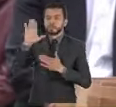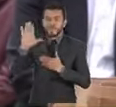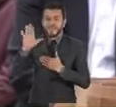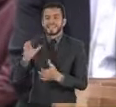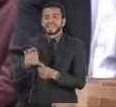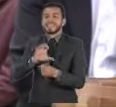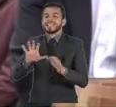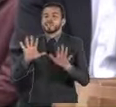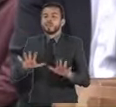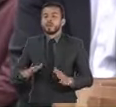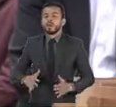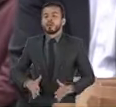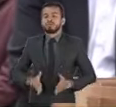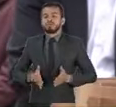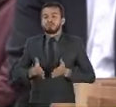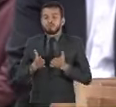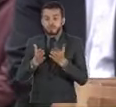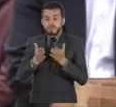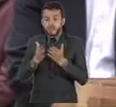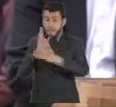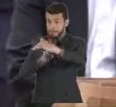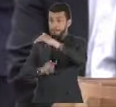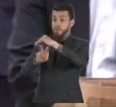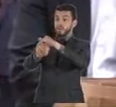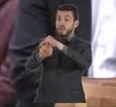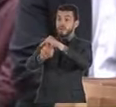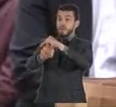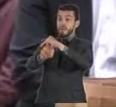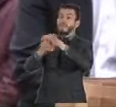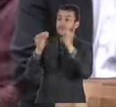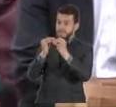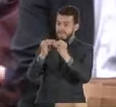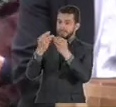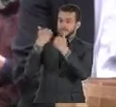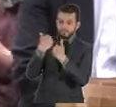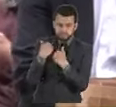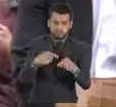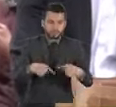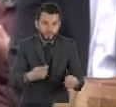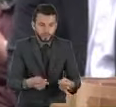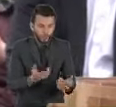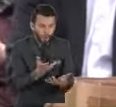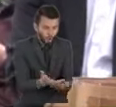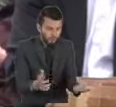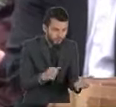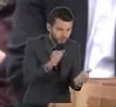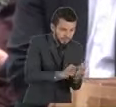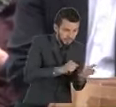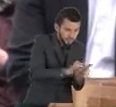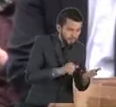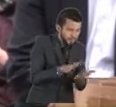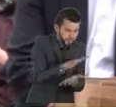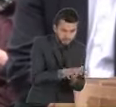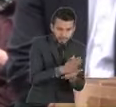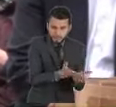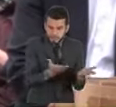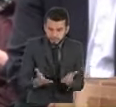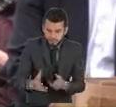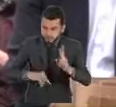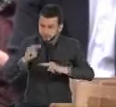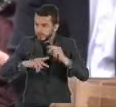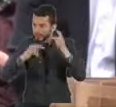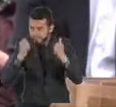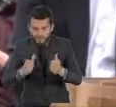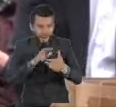solamente desde la visión, sino también en la operatividad, en tener mejores materiales, mejores esquemas, un mejor